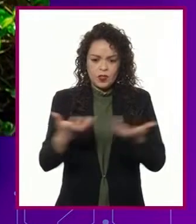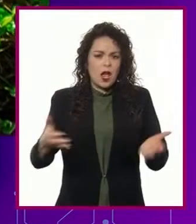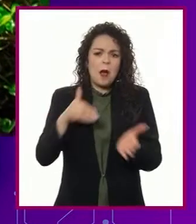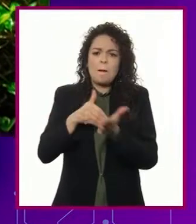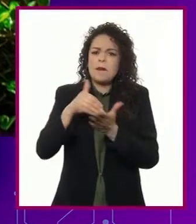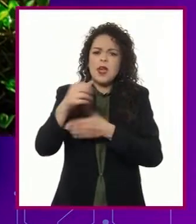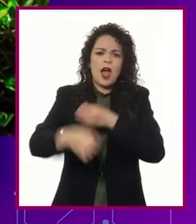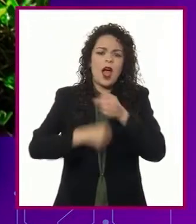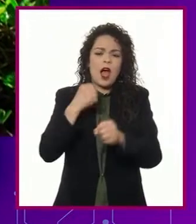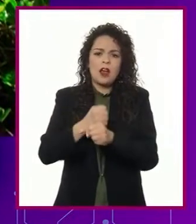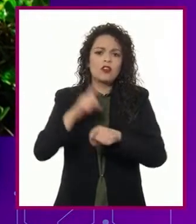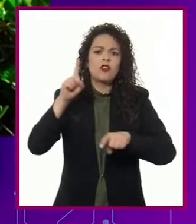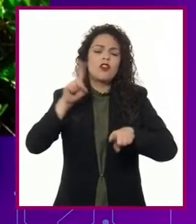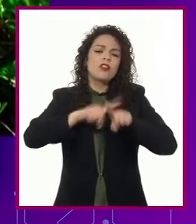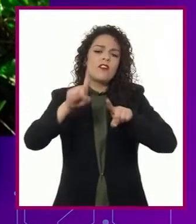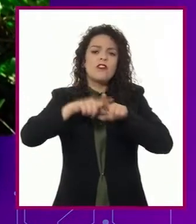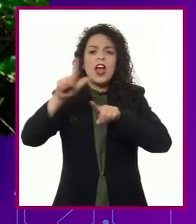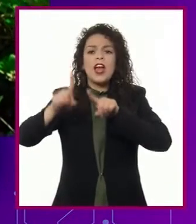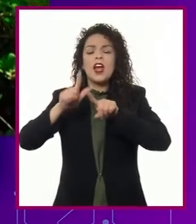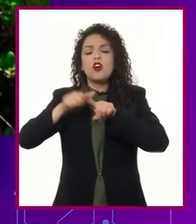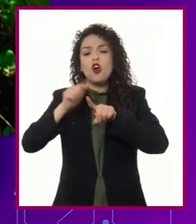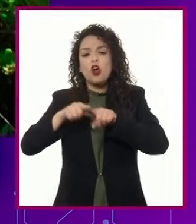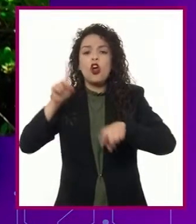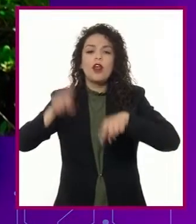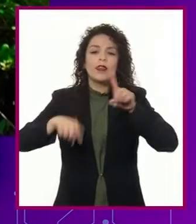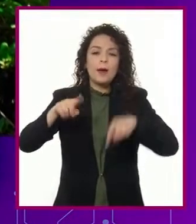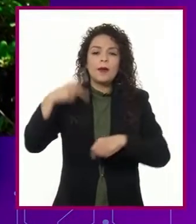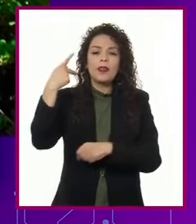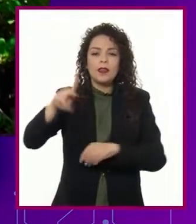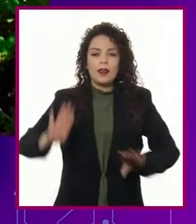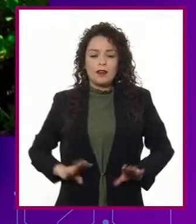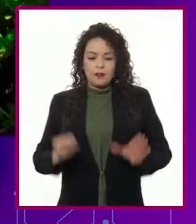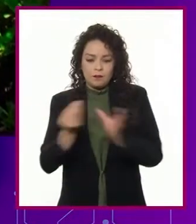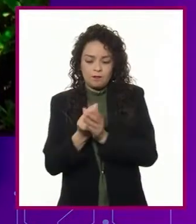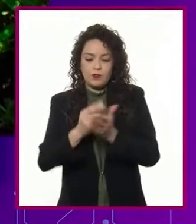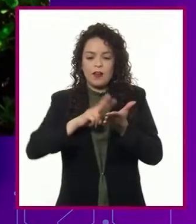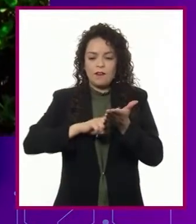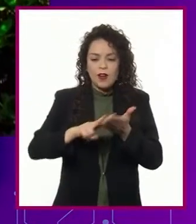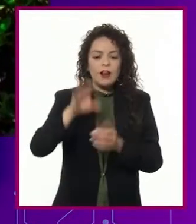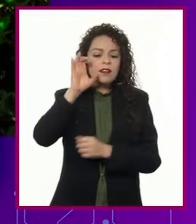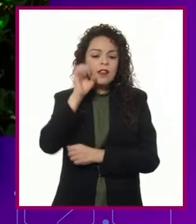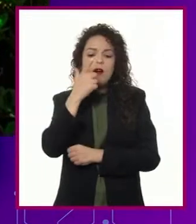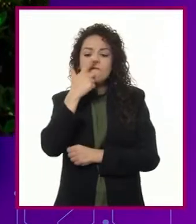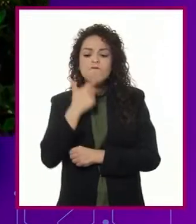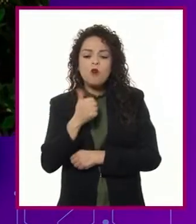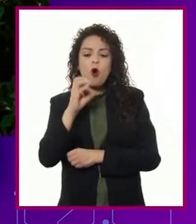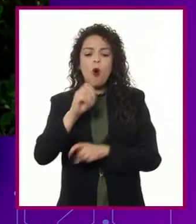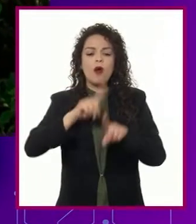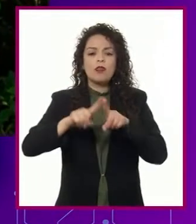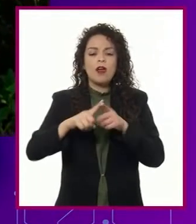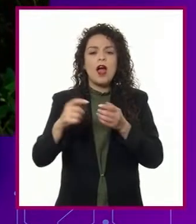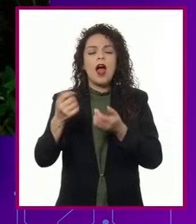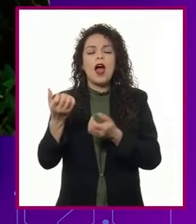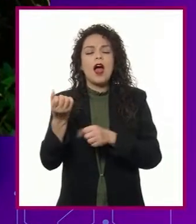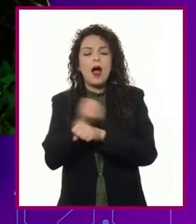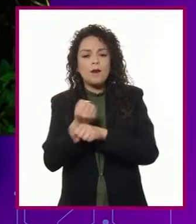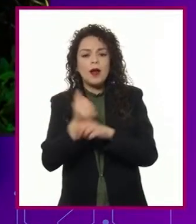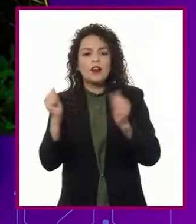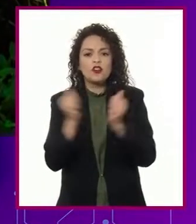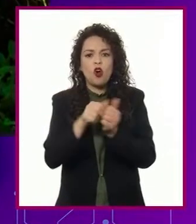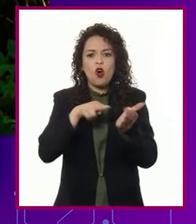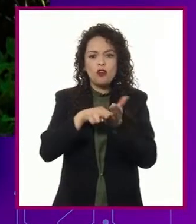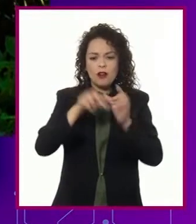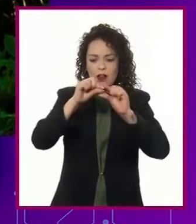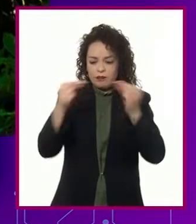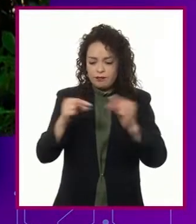colores varían según la especie. Hay verdes, naranjas, rojas, combinadas, hasta las de color amarillo con franjas negras, que